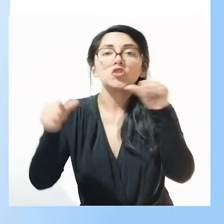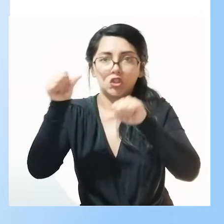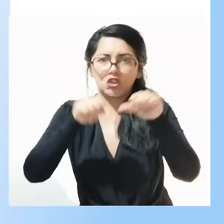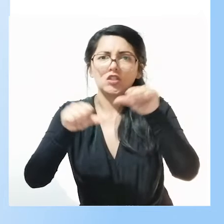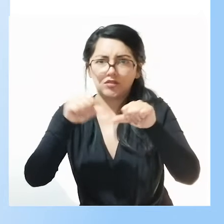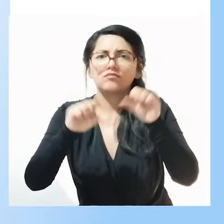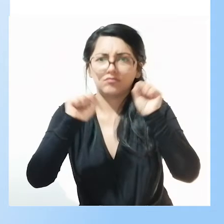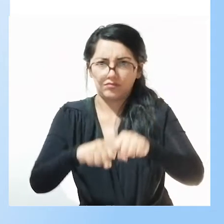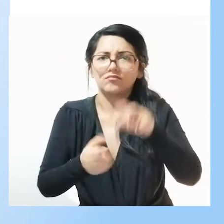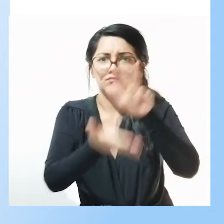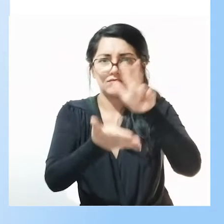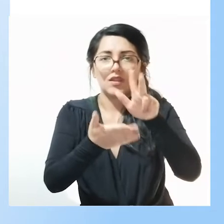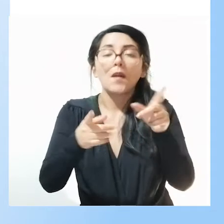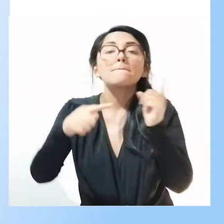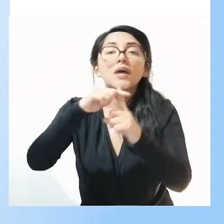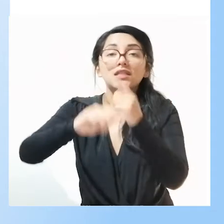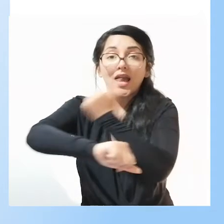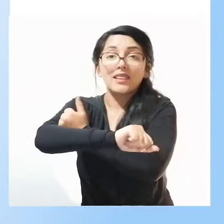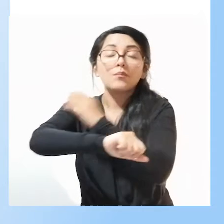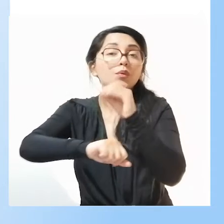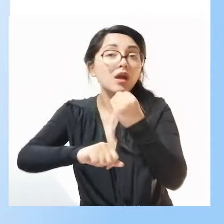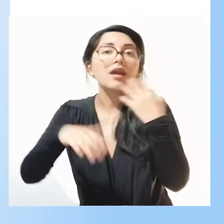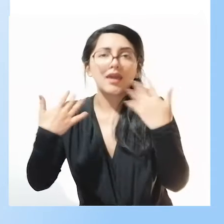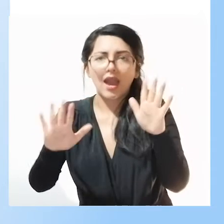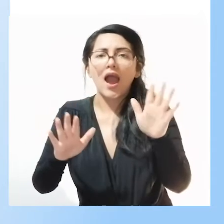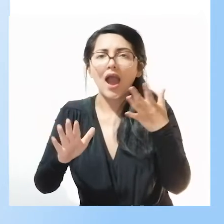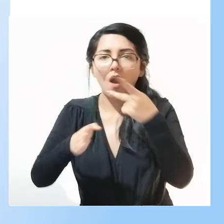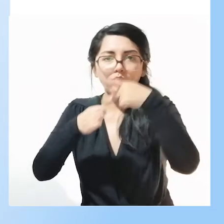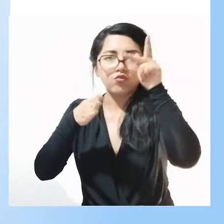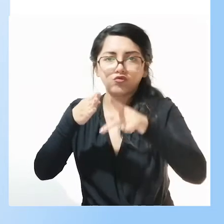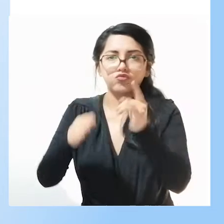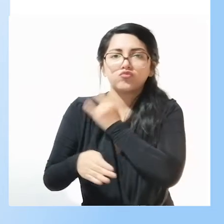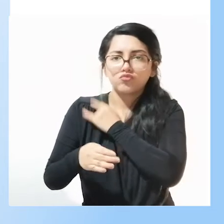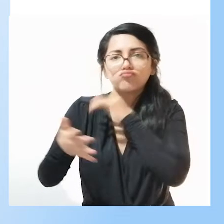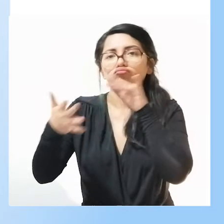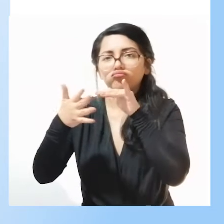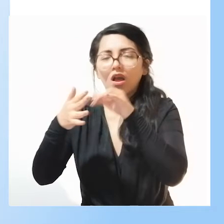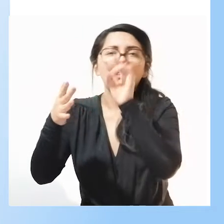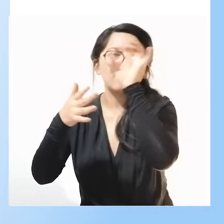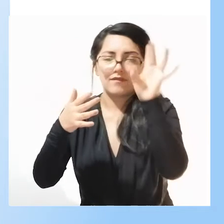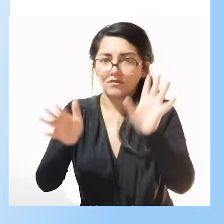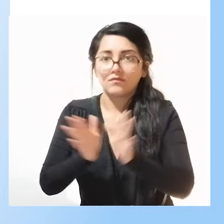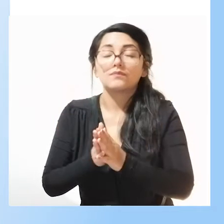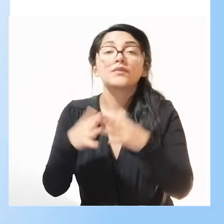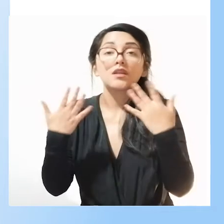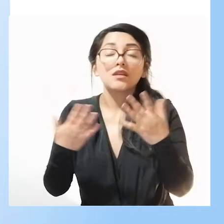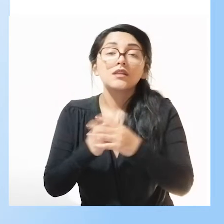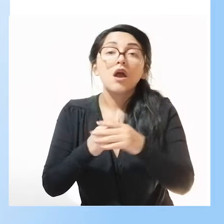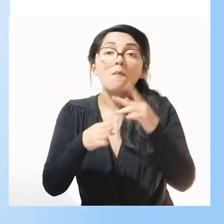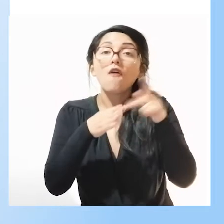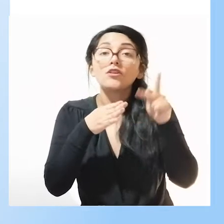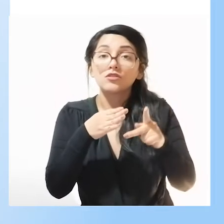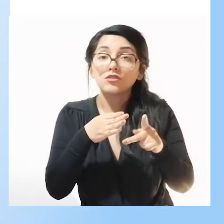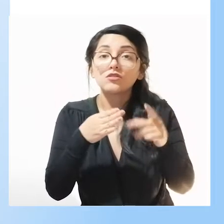pero también es académica porque ya hay formación y desarrollo profesional. Es profesional porque ya hay una calidad, se evalúa,